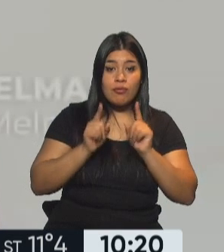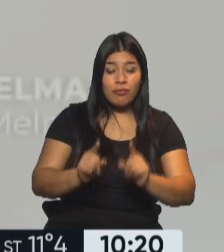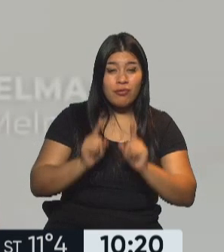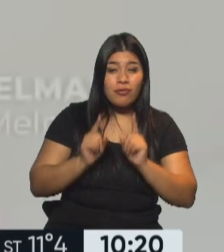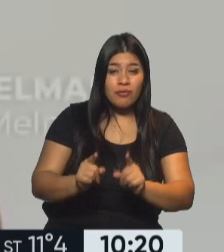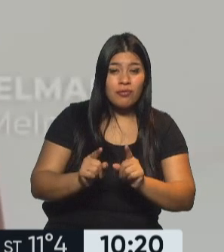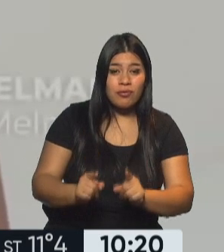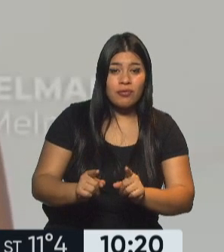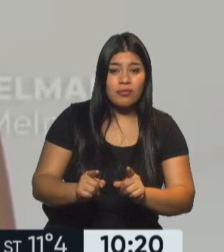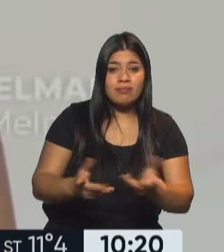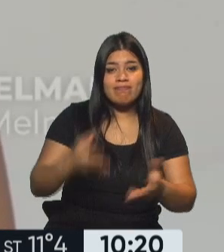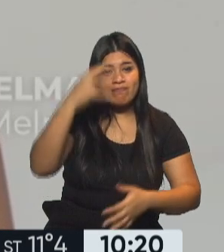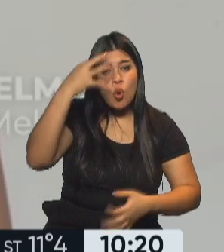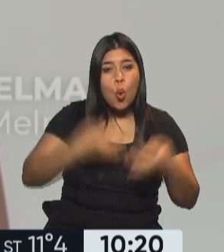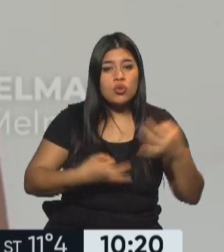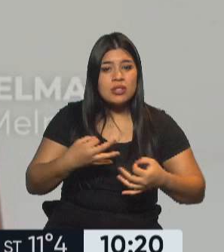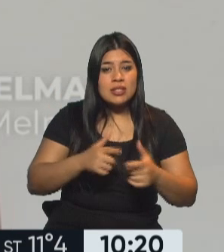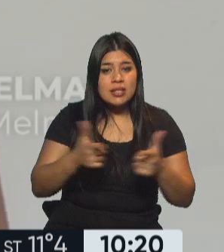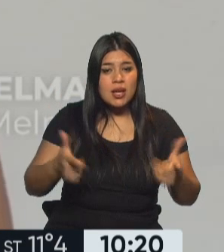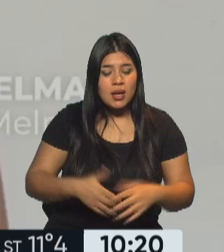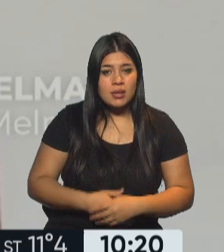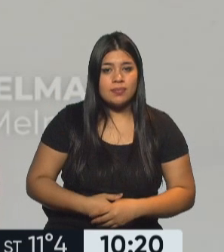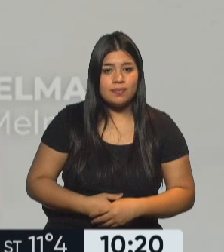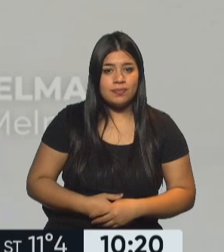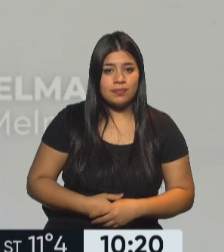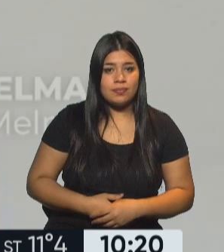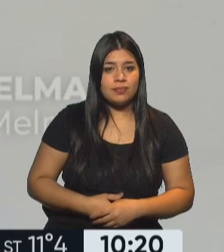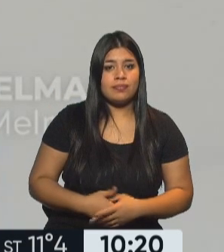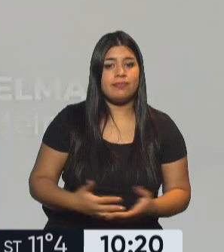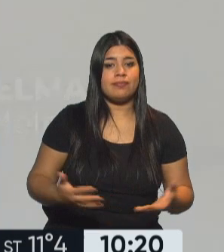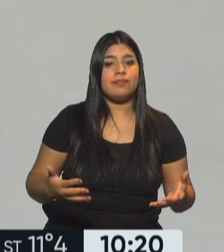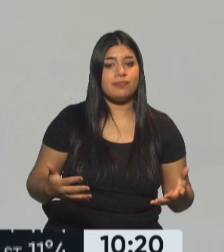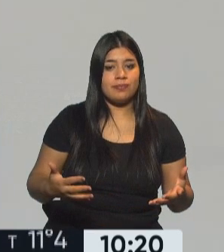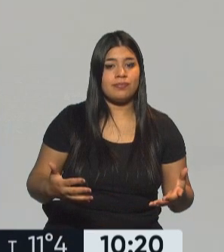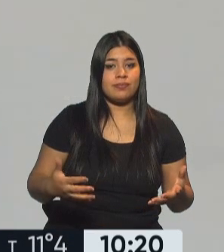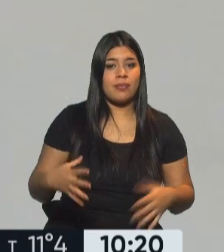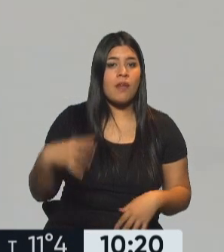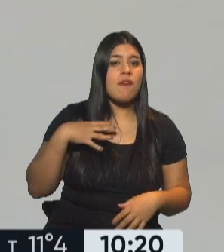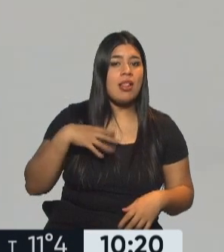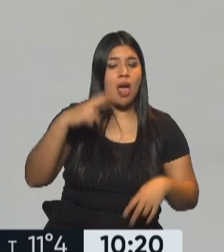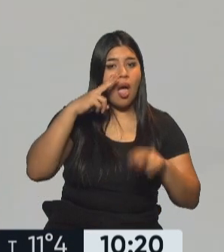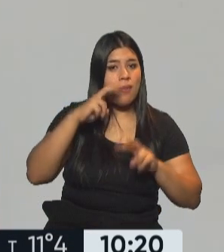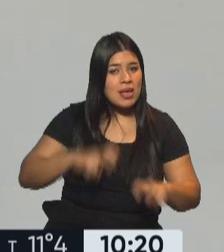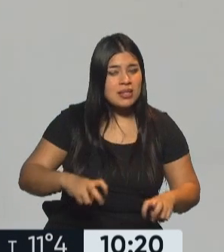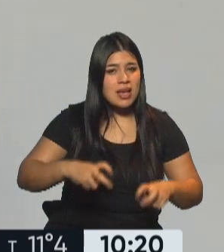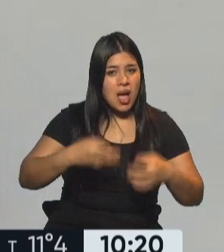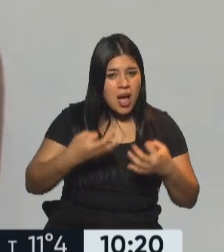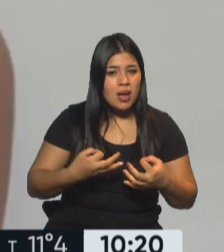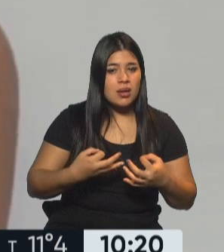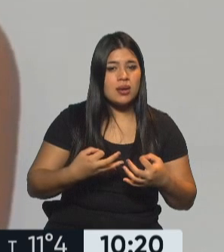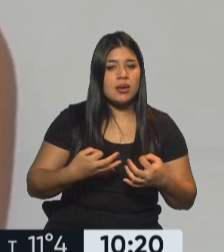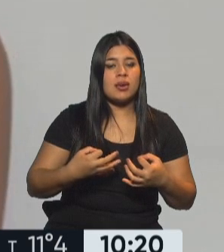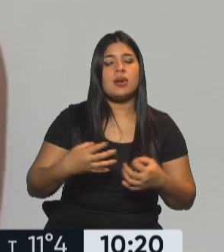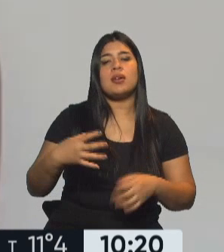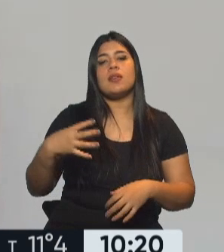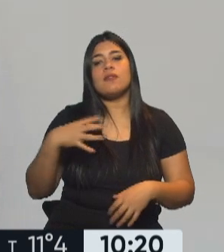con esa impunidad que existe, por falta de investigación y falta